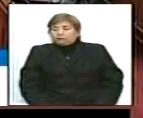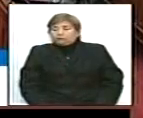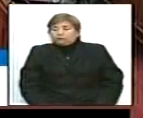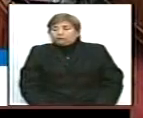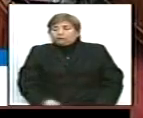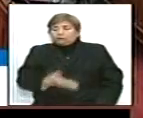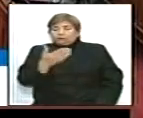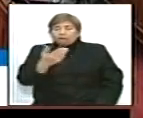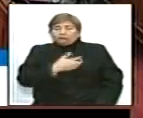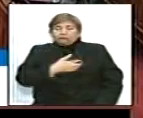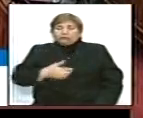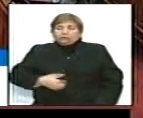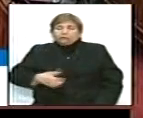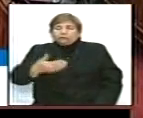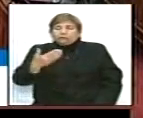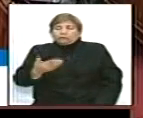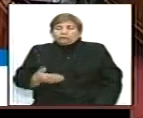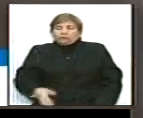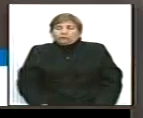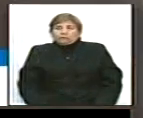Gracias, presidente. Presidente,